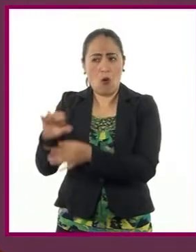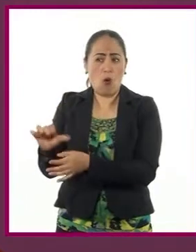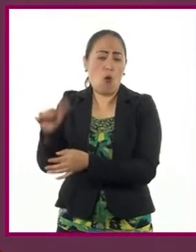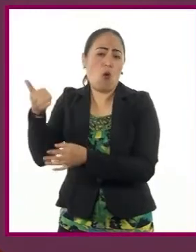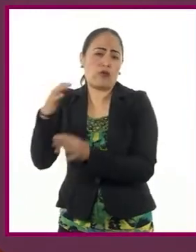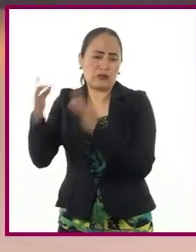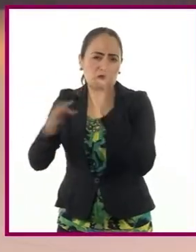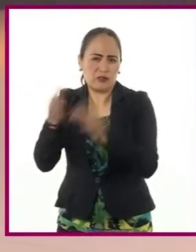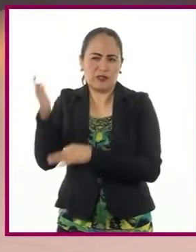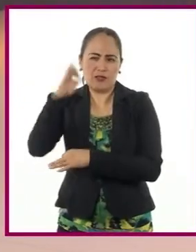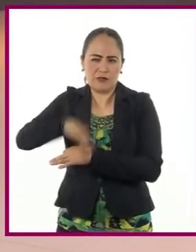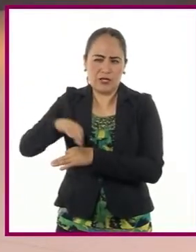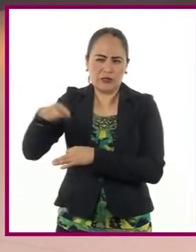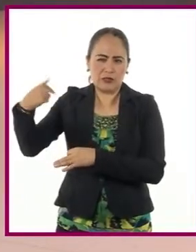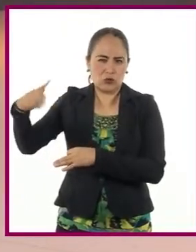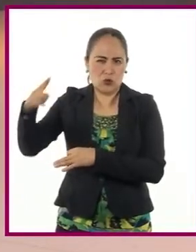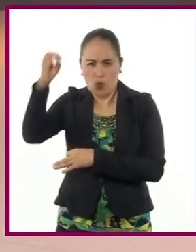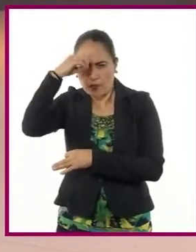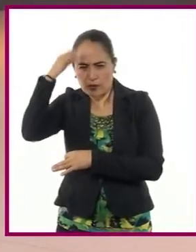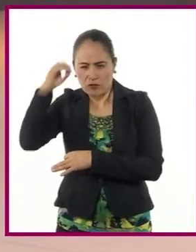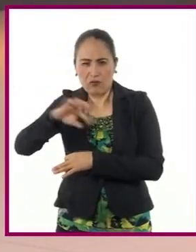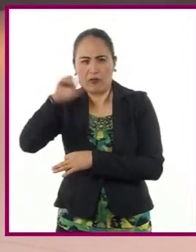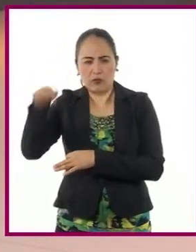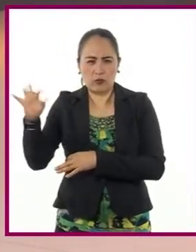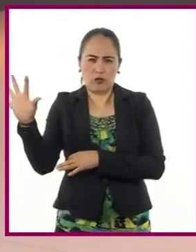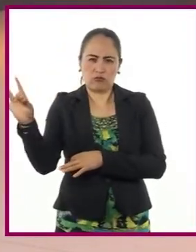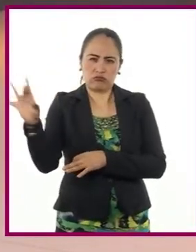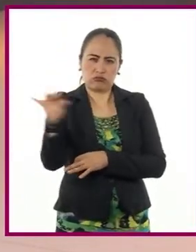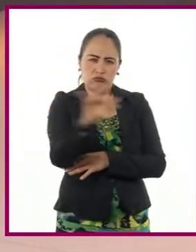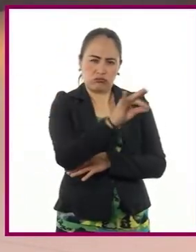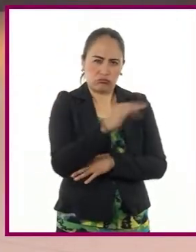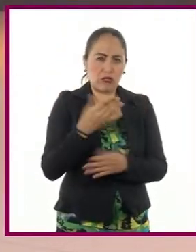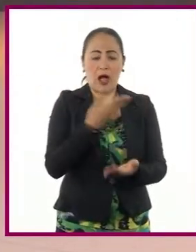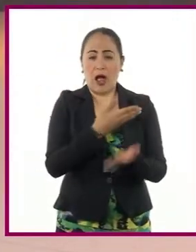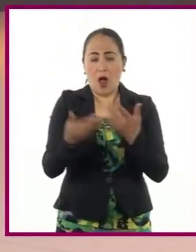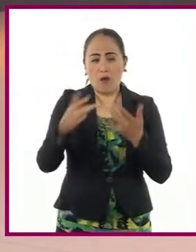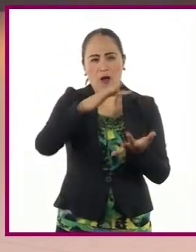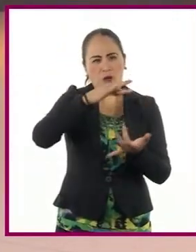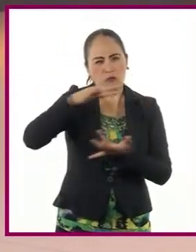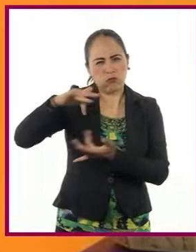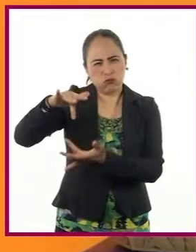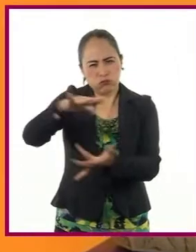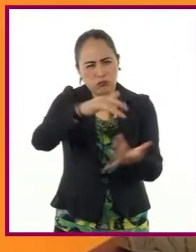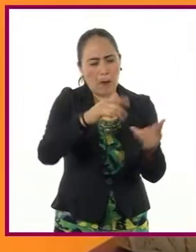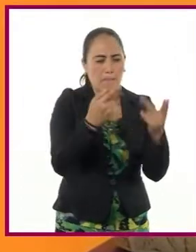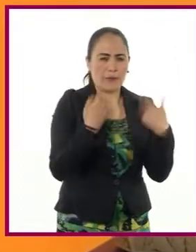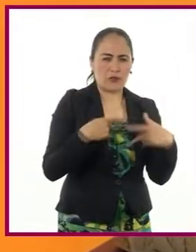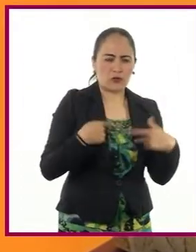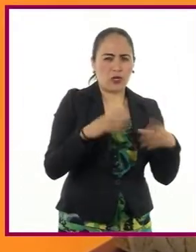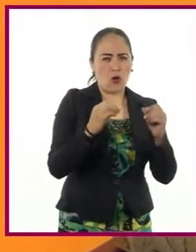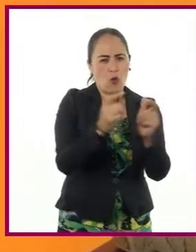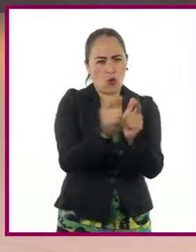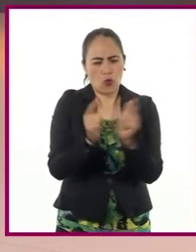noticias falsas. Hoy en día las redes sociales son un medio en el que las personas o grupos intercambian información y